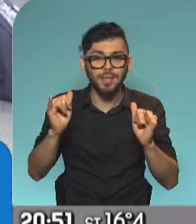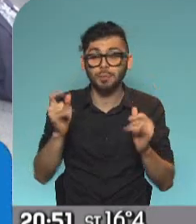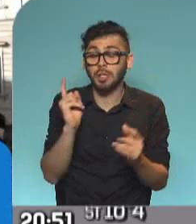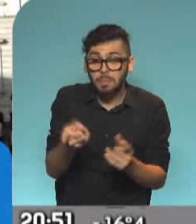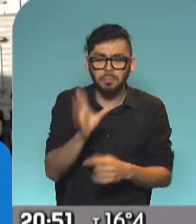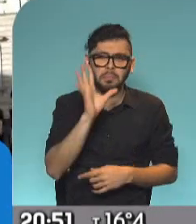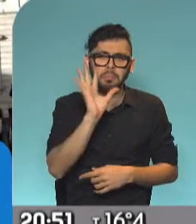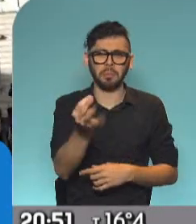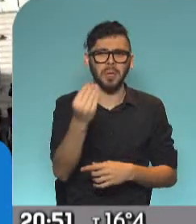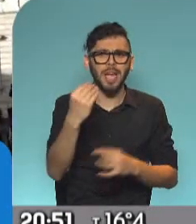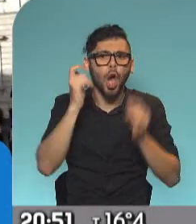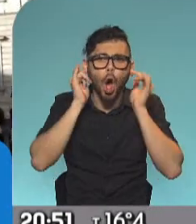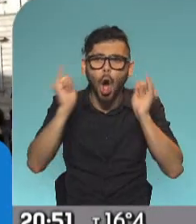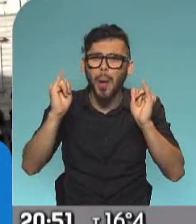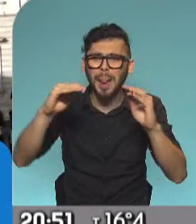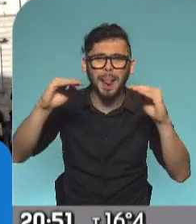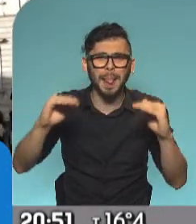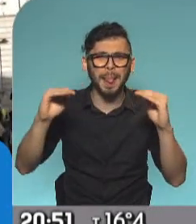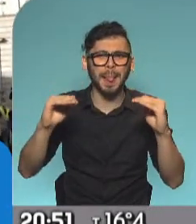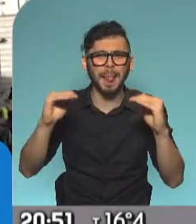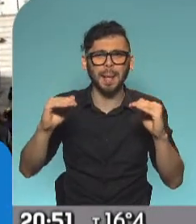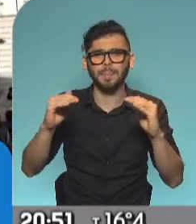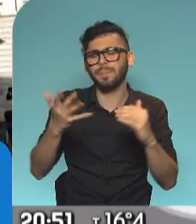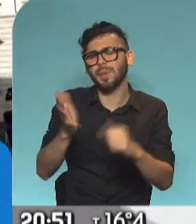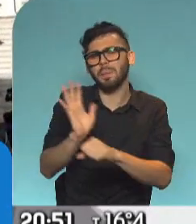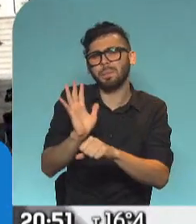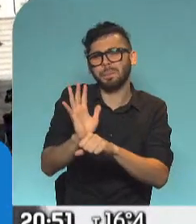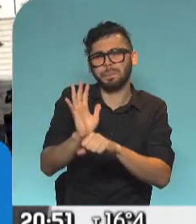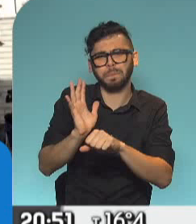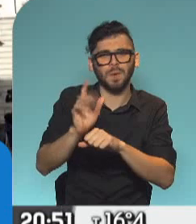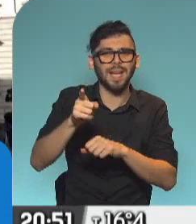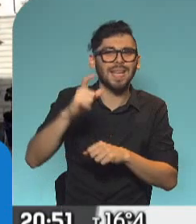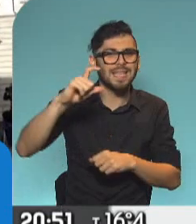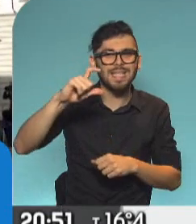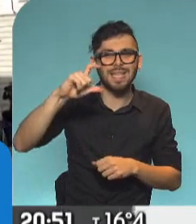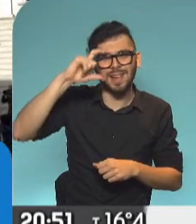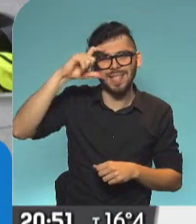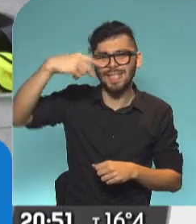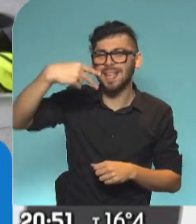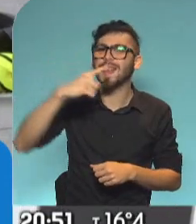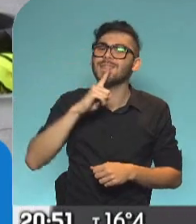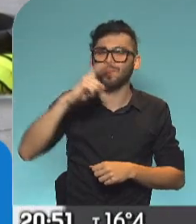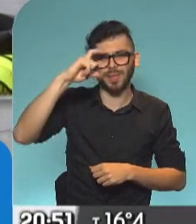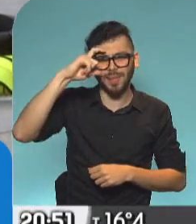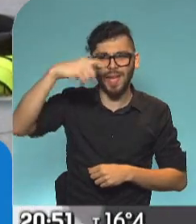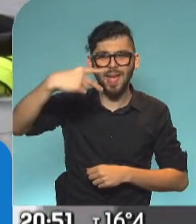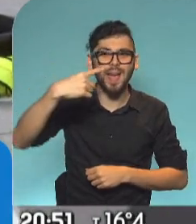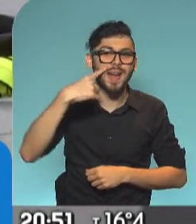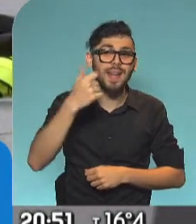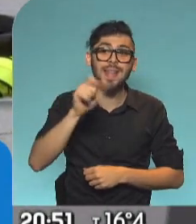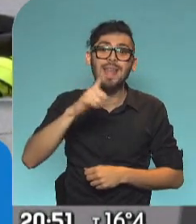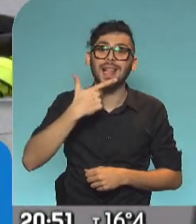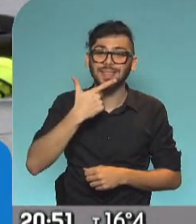Digo, estamos hablando de personas, de los llamados centennials, ¿no? De aquellos que tienen menos de 25 años y que se manifiestan, y